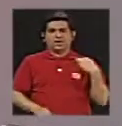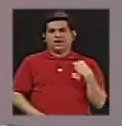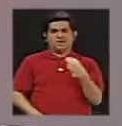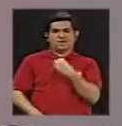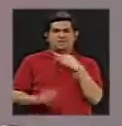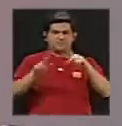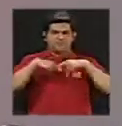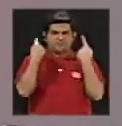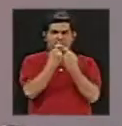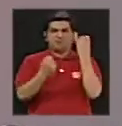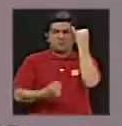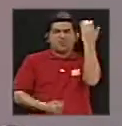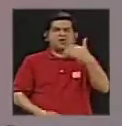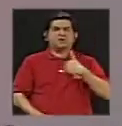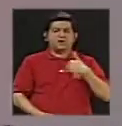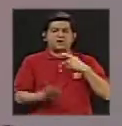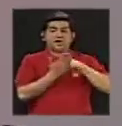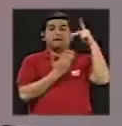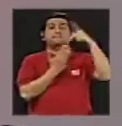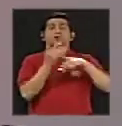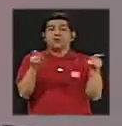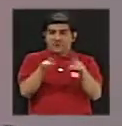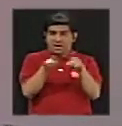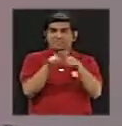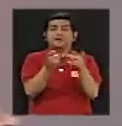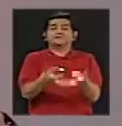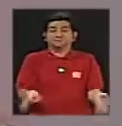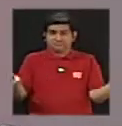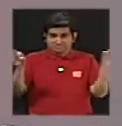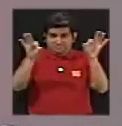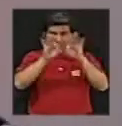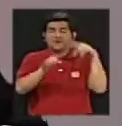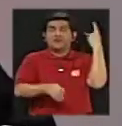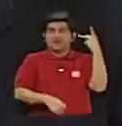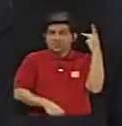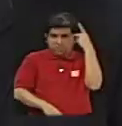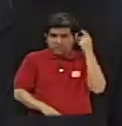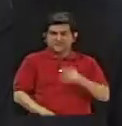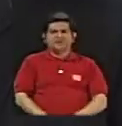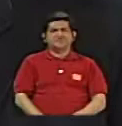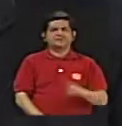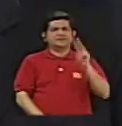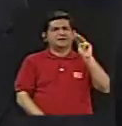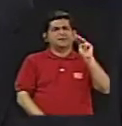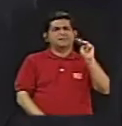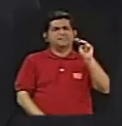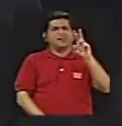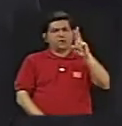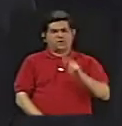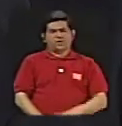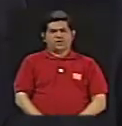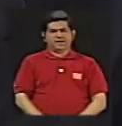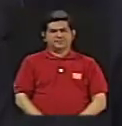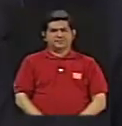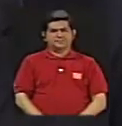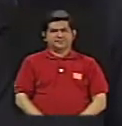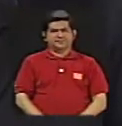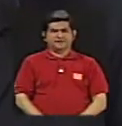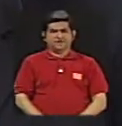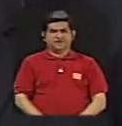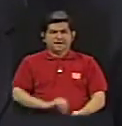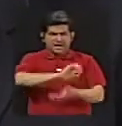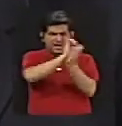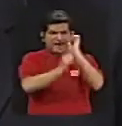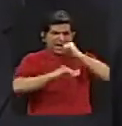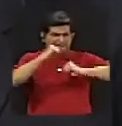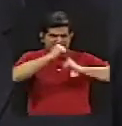qué ideología tiene. Los programas también parecen importar, y las políticas. Don Manuel, estamos frente a un cambio